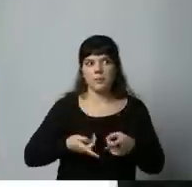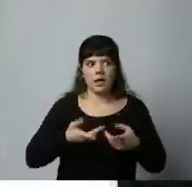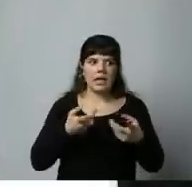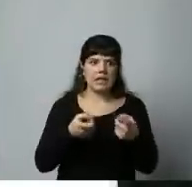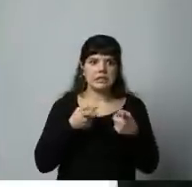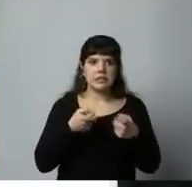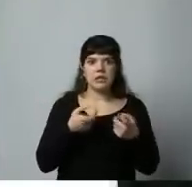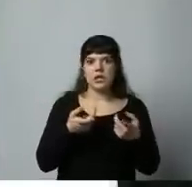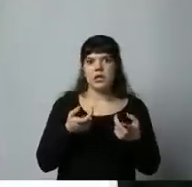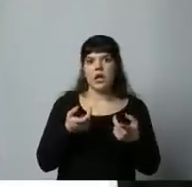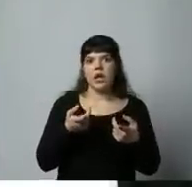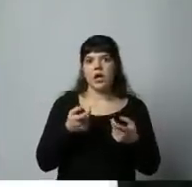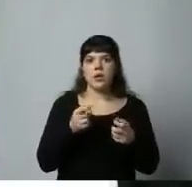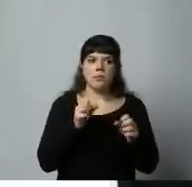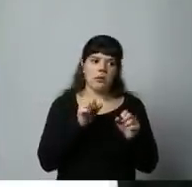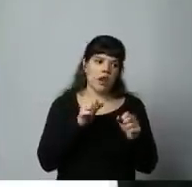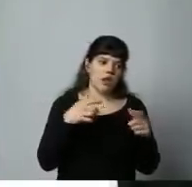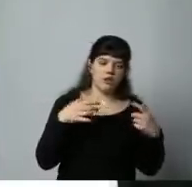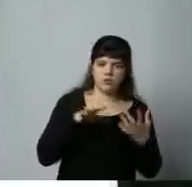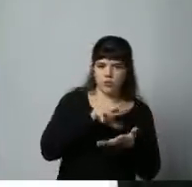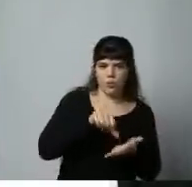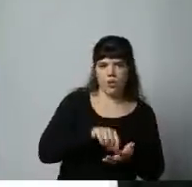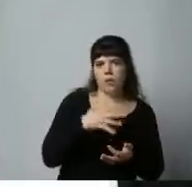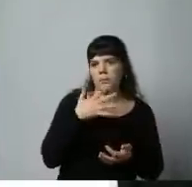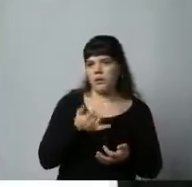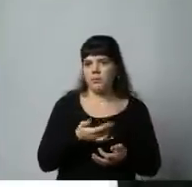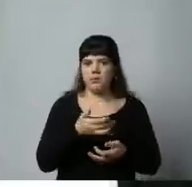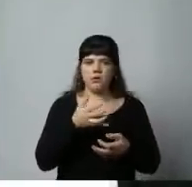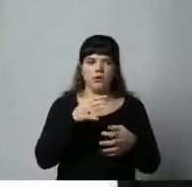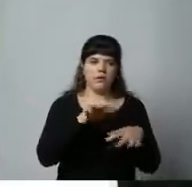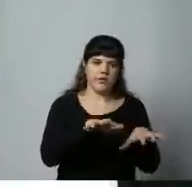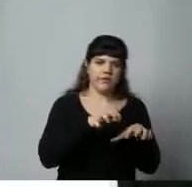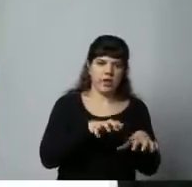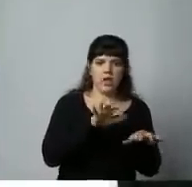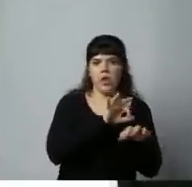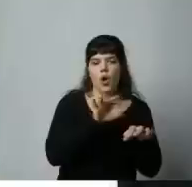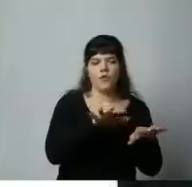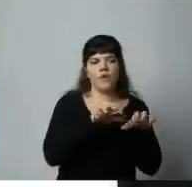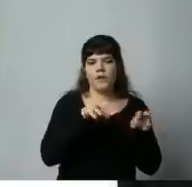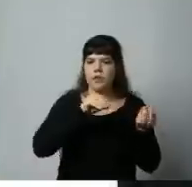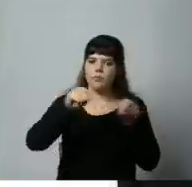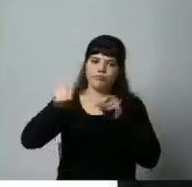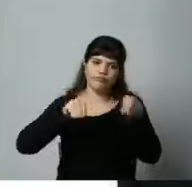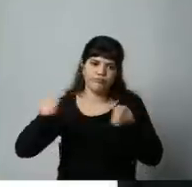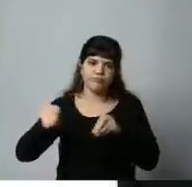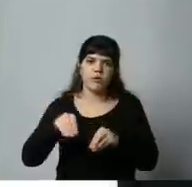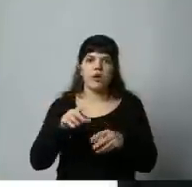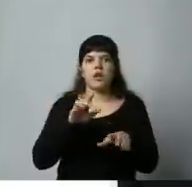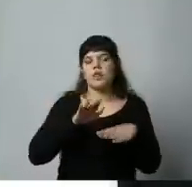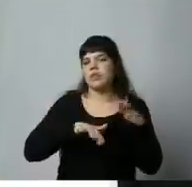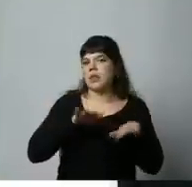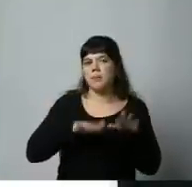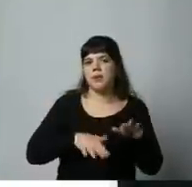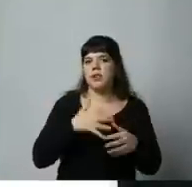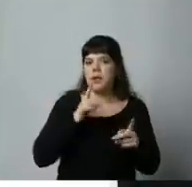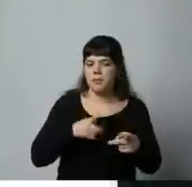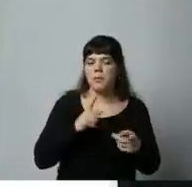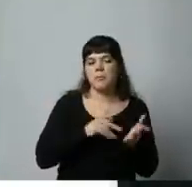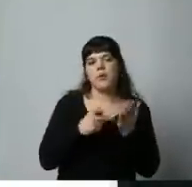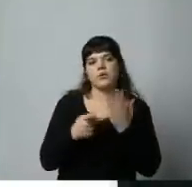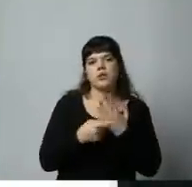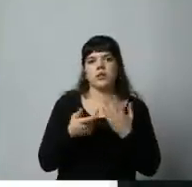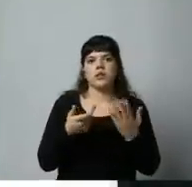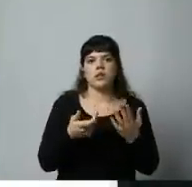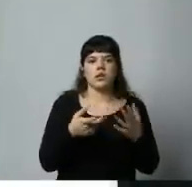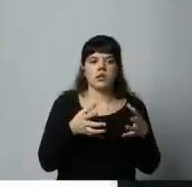necesitan verdad digo la ciudad ya sea en arriendo viviendas transitorias tenemos un proyecto de vivienda de